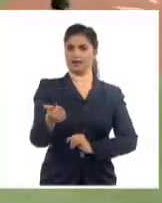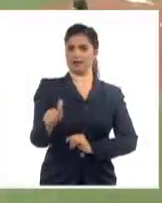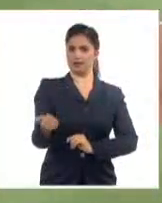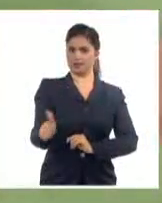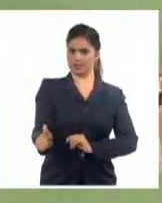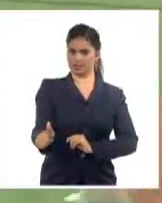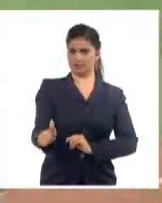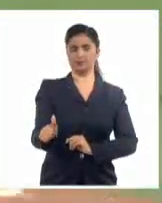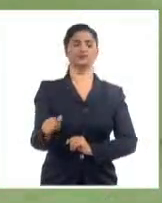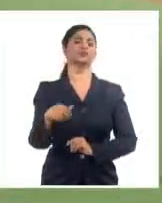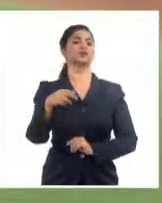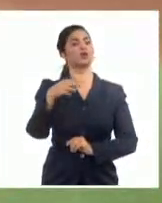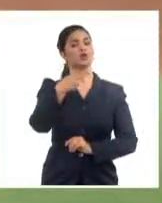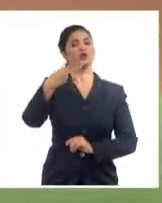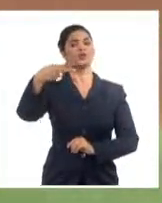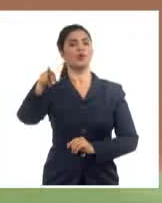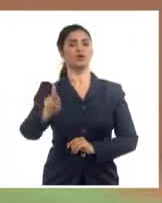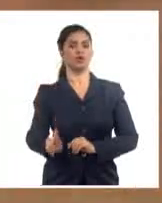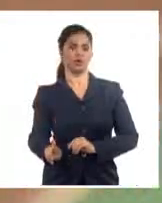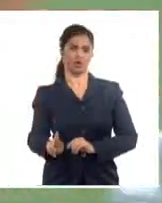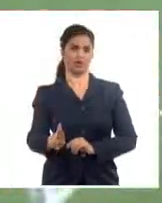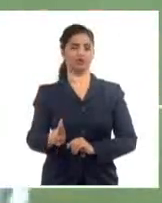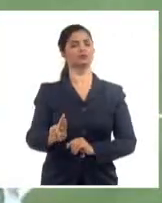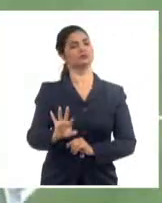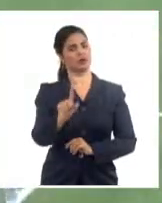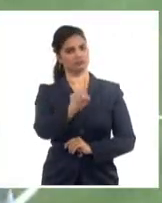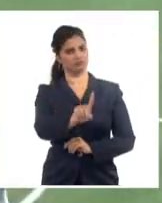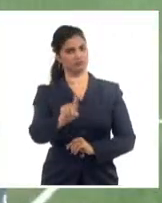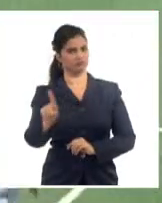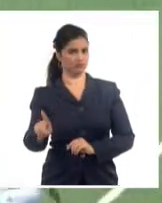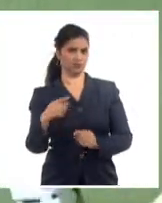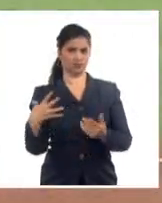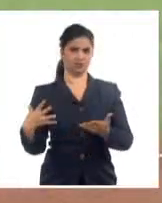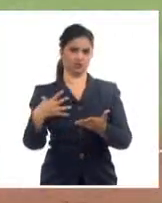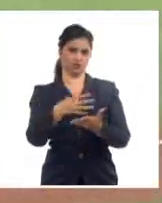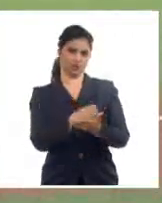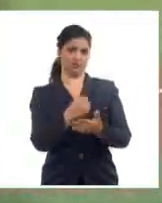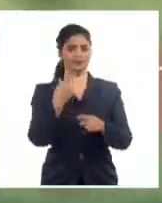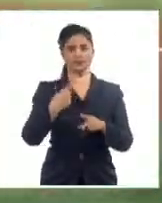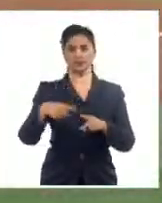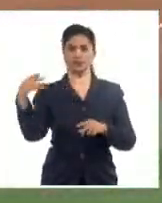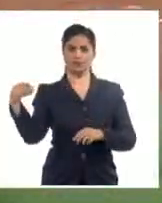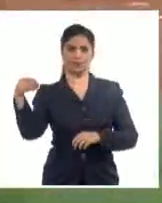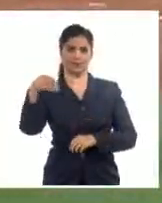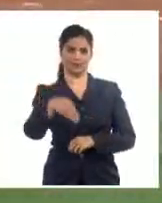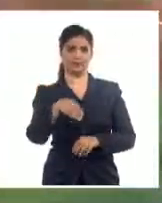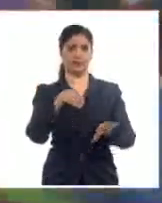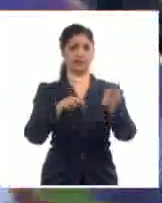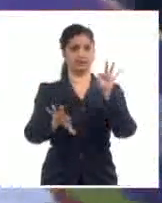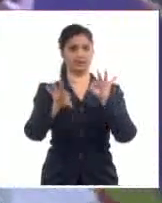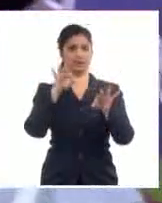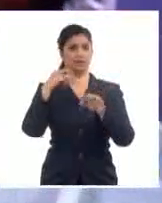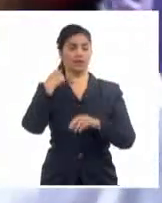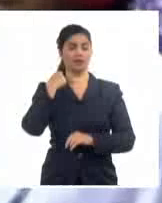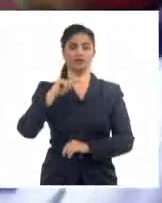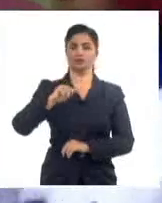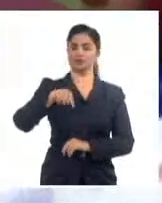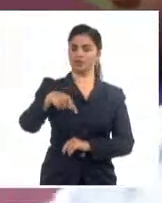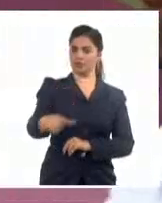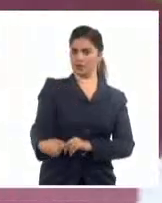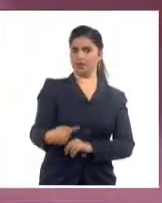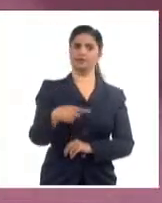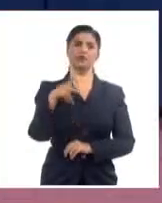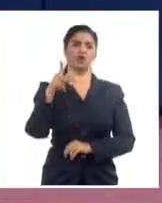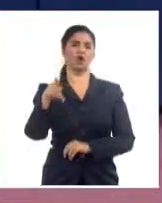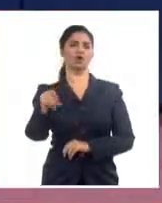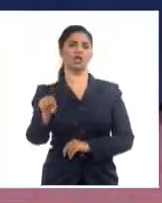Puerto Rico cierra los 12 primeros. En el selecto grupo con derecho a asistir al torneo de selecciones del año próximo aparecen también Corea del Sur y